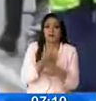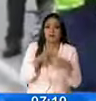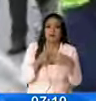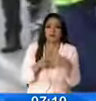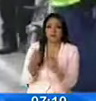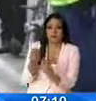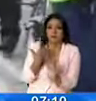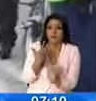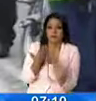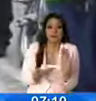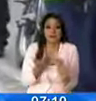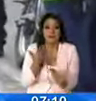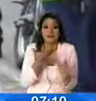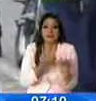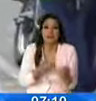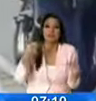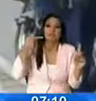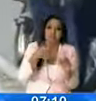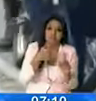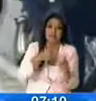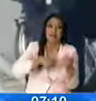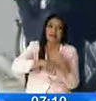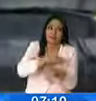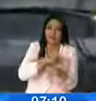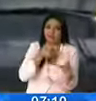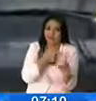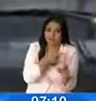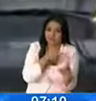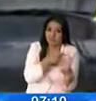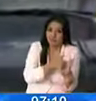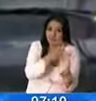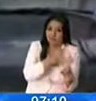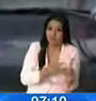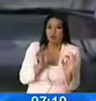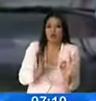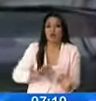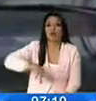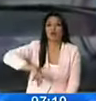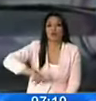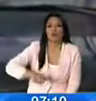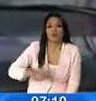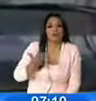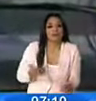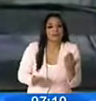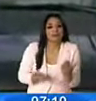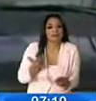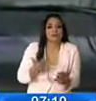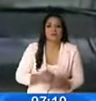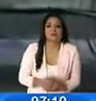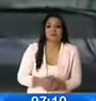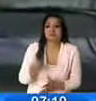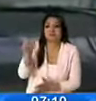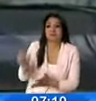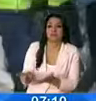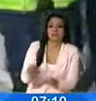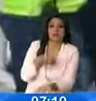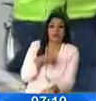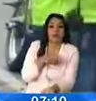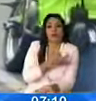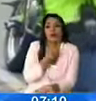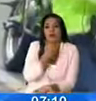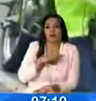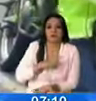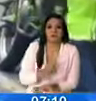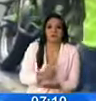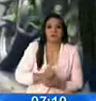que puede ser que querían quizás algún ajuste de cuentas o quizás también por sicariato o por intento de robo.